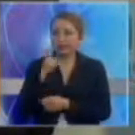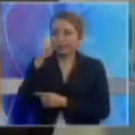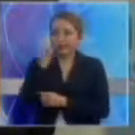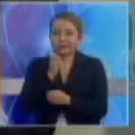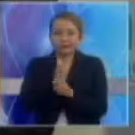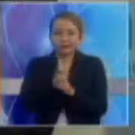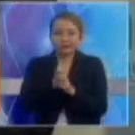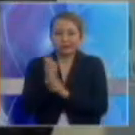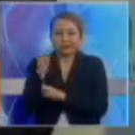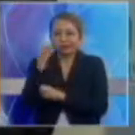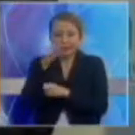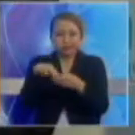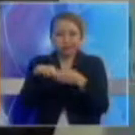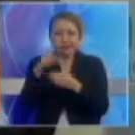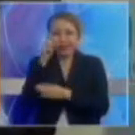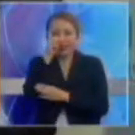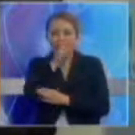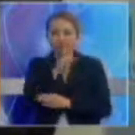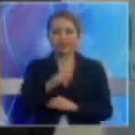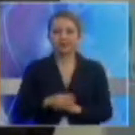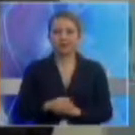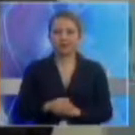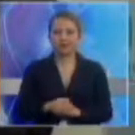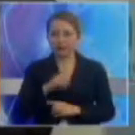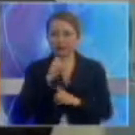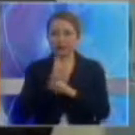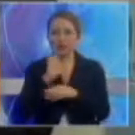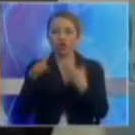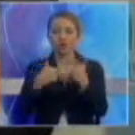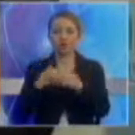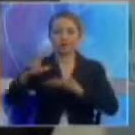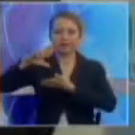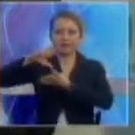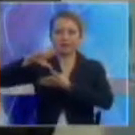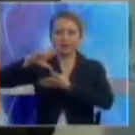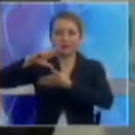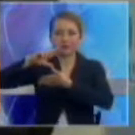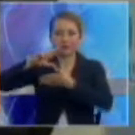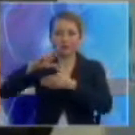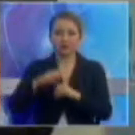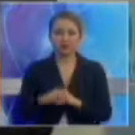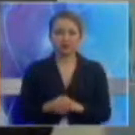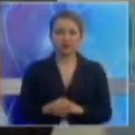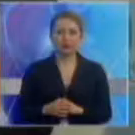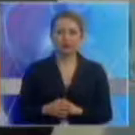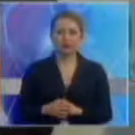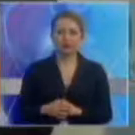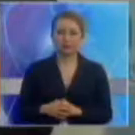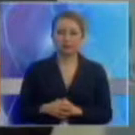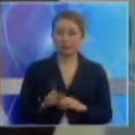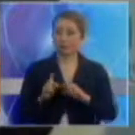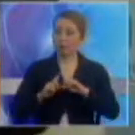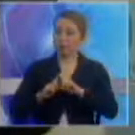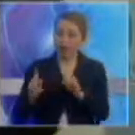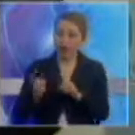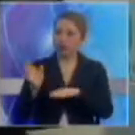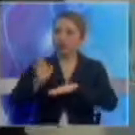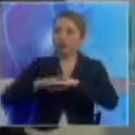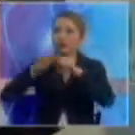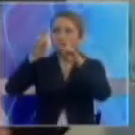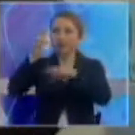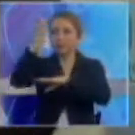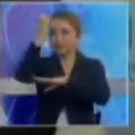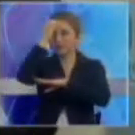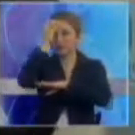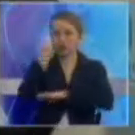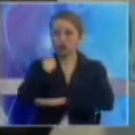económica compleja, difícil, es una realidad de toda América Latina. Sin embargo, en el caso de la educación, en el caso